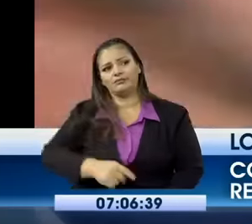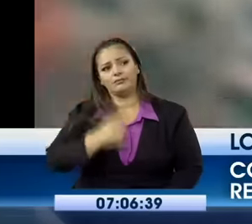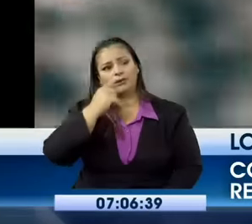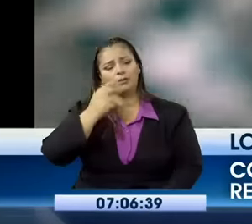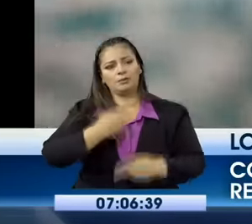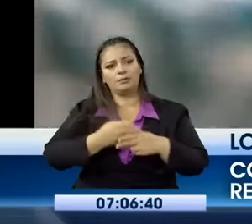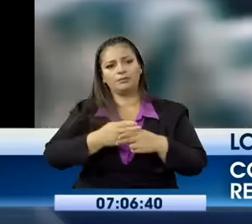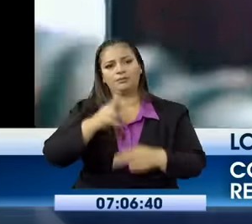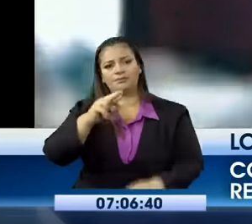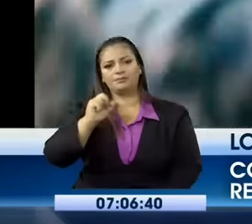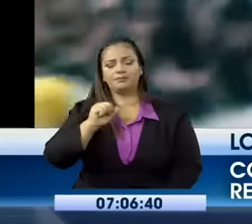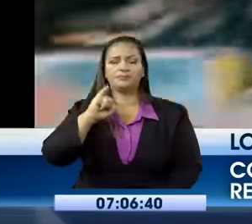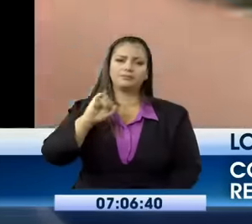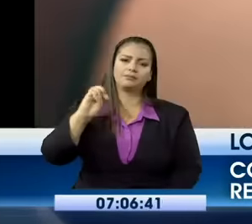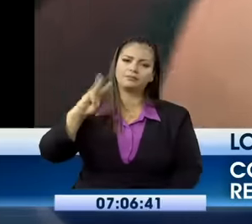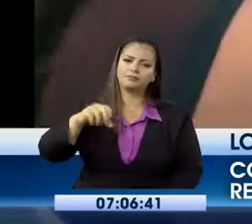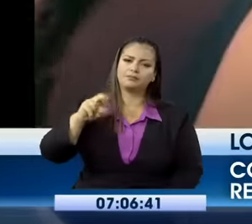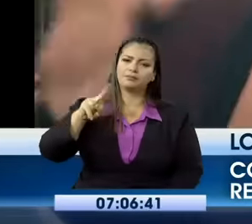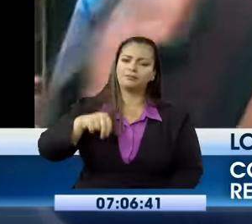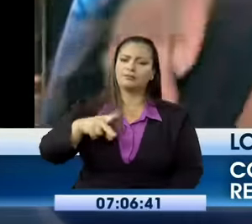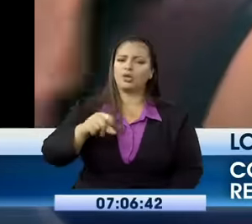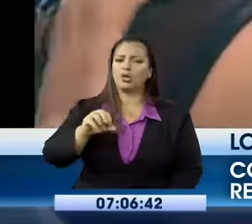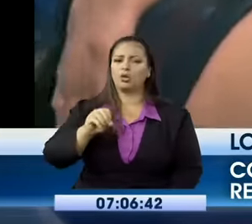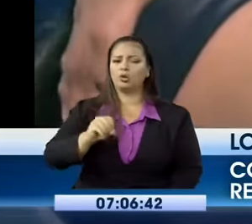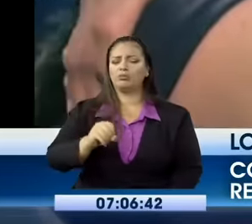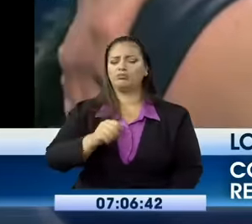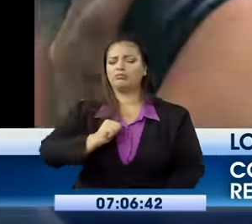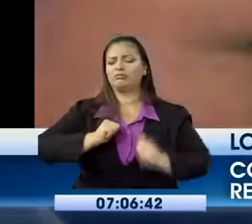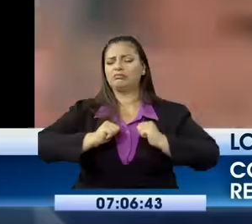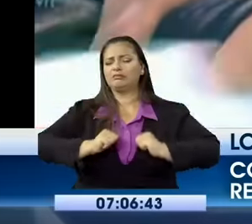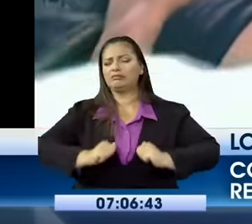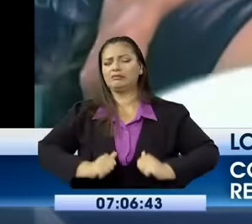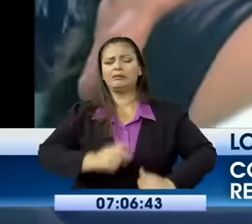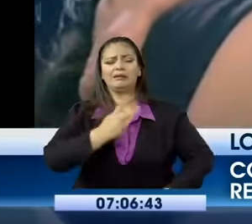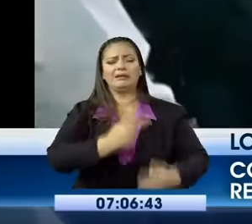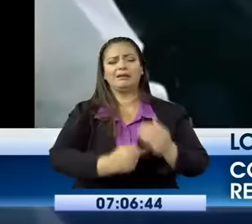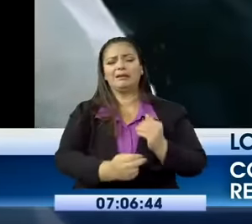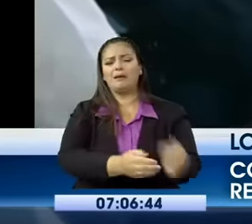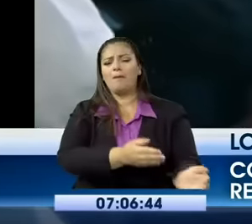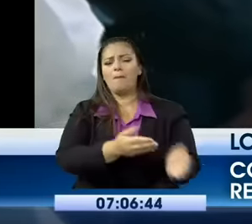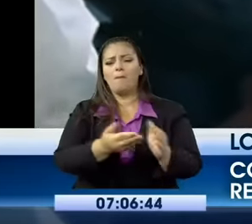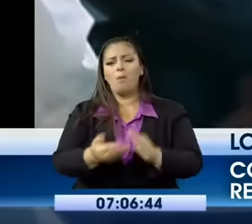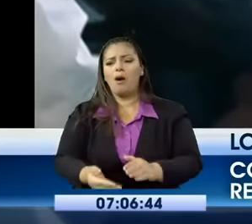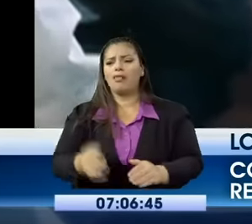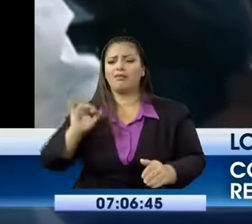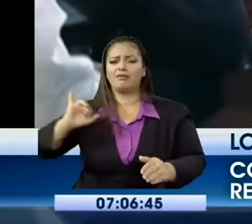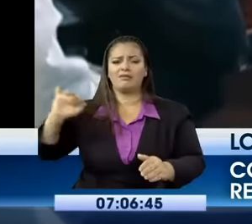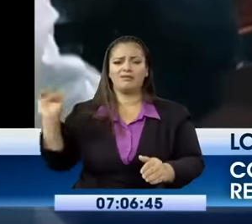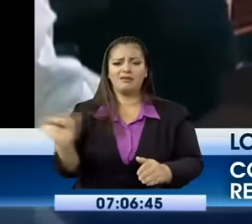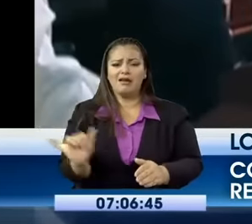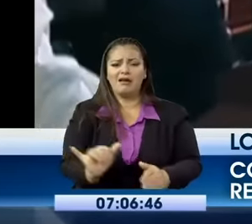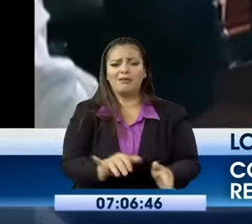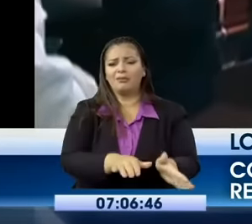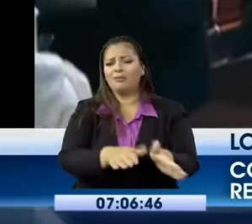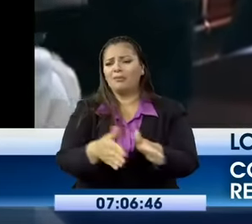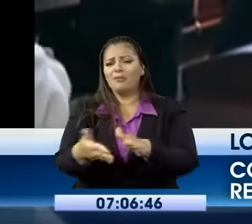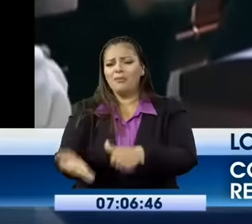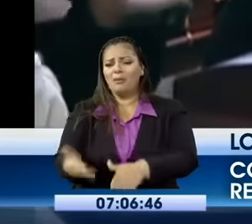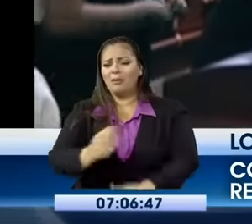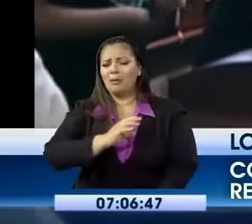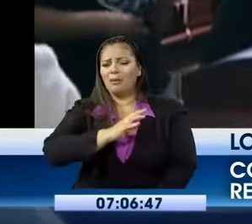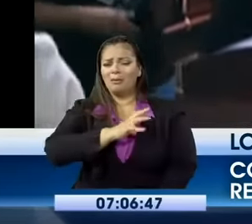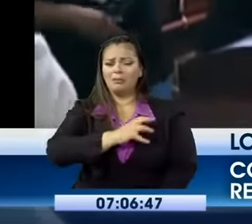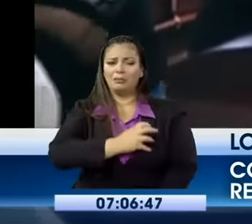accidentado menos lamentaba las muertes de una de sus hijas y yerno en el choque múltiple